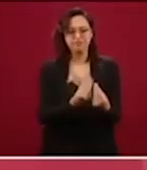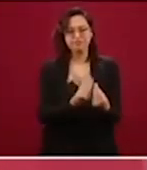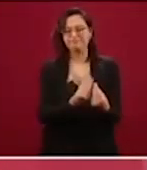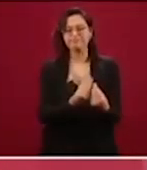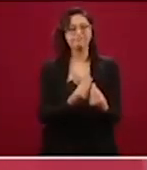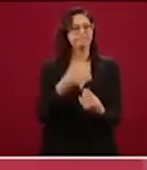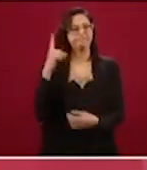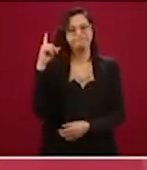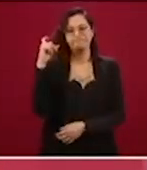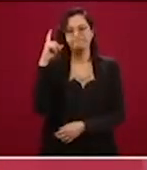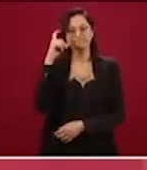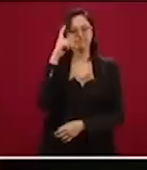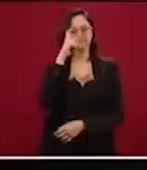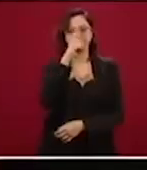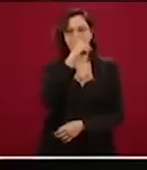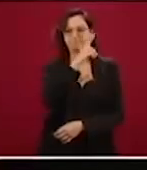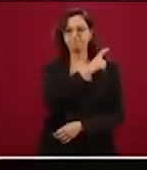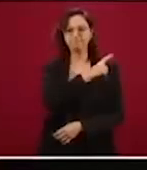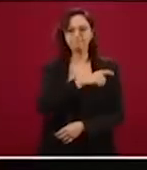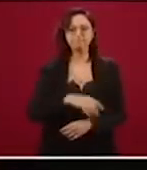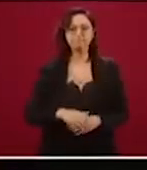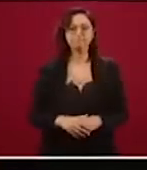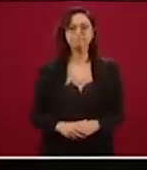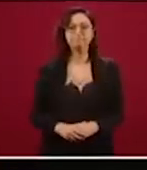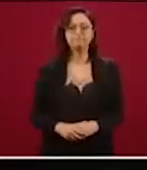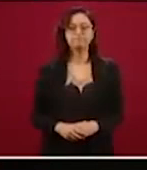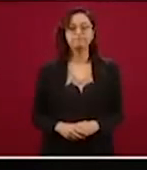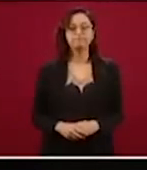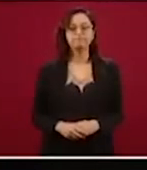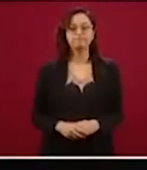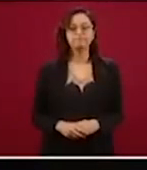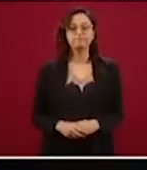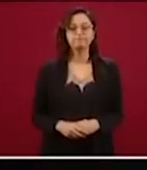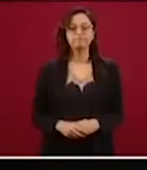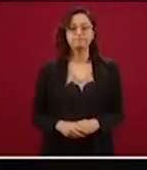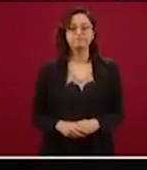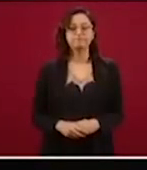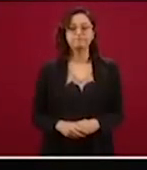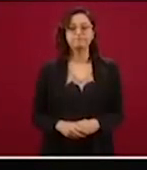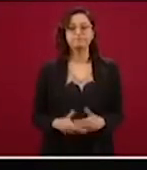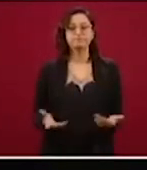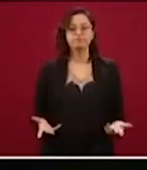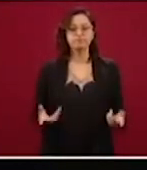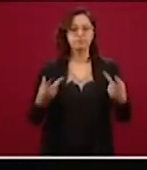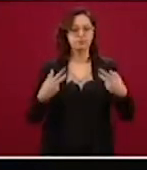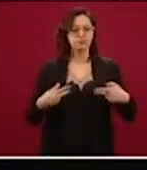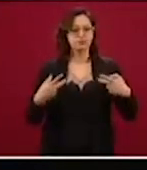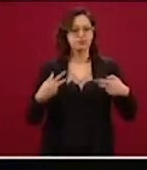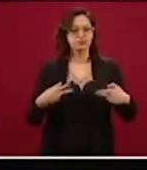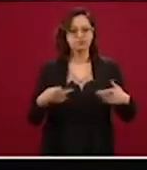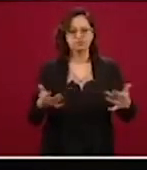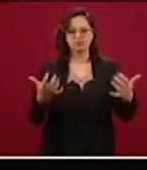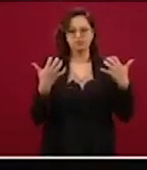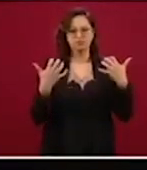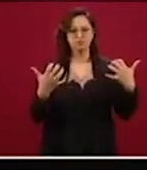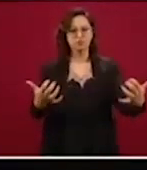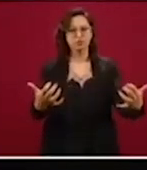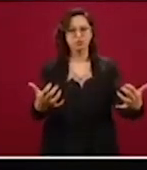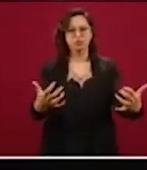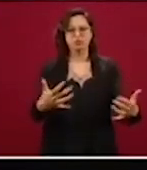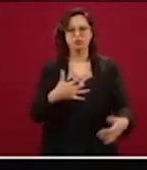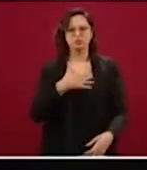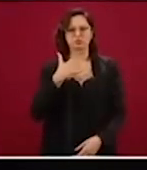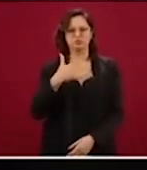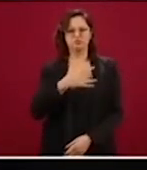Y también de todas las personas que están al frente. Estaba yo muy lejos